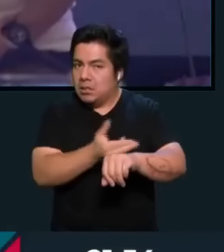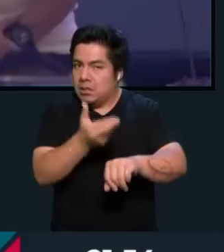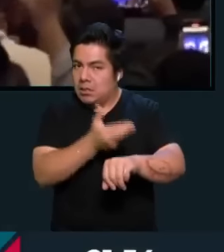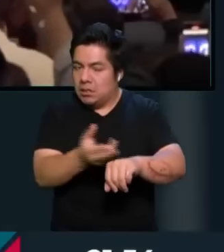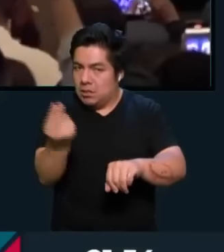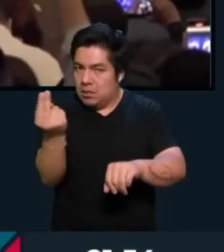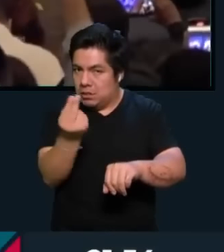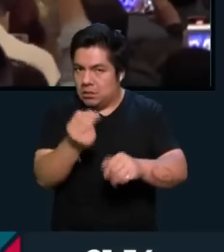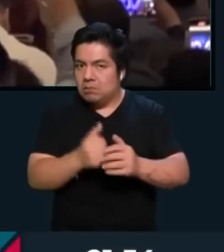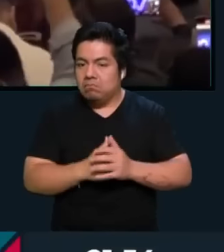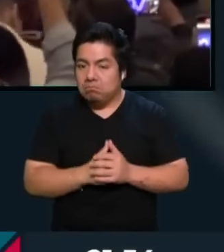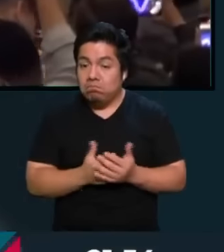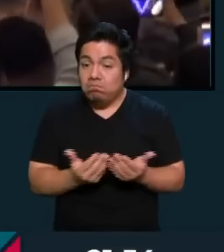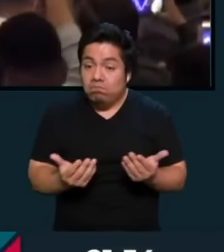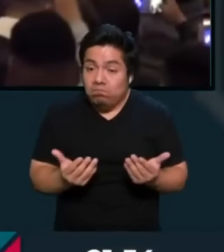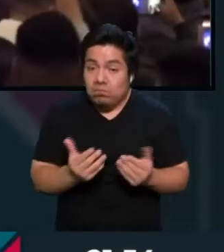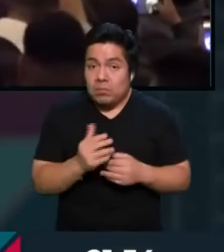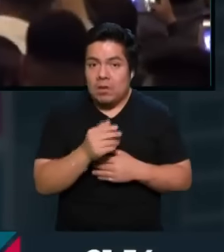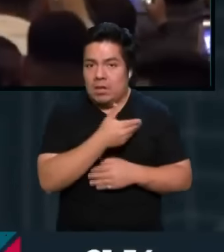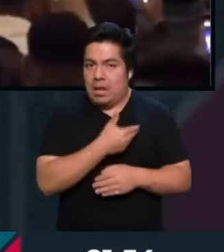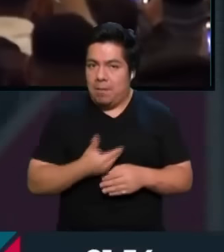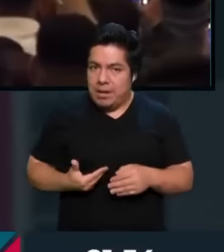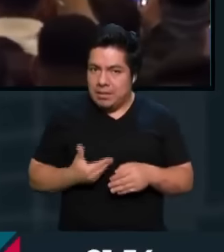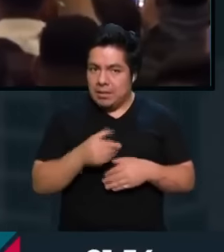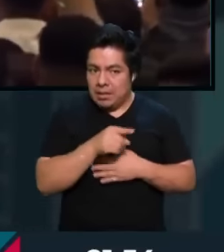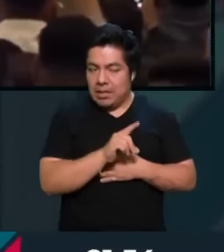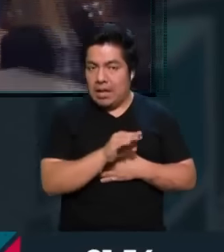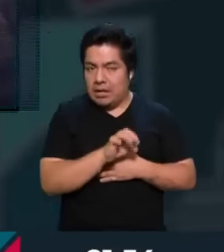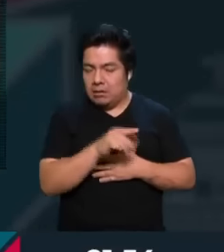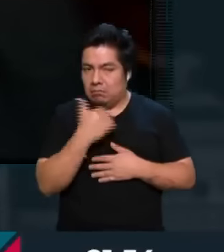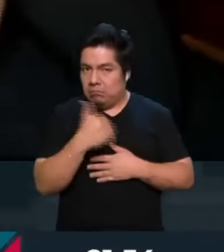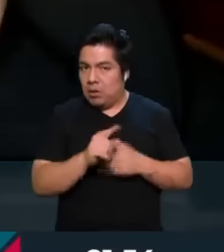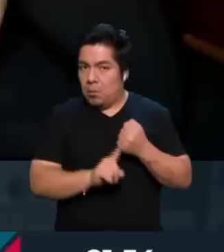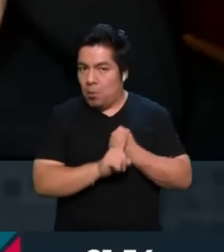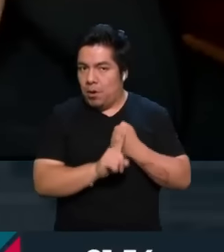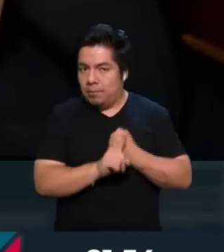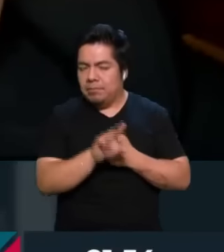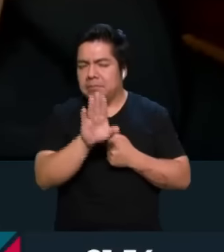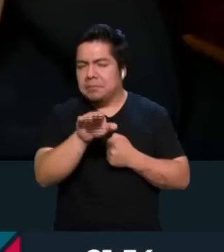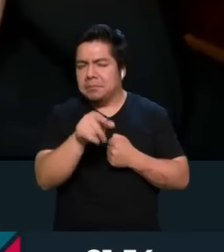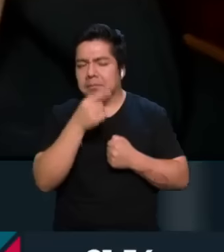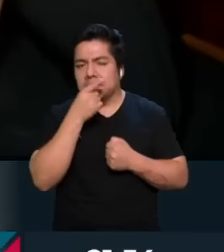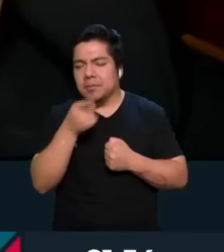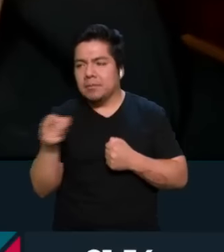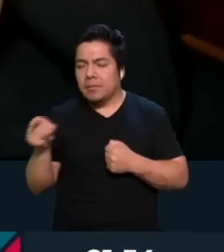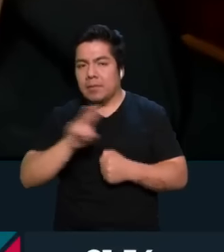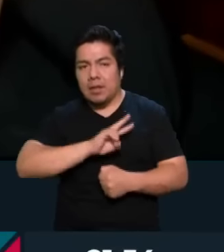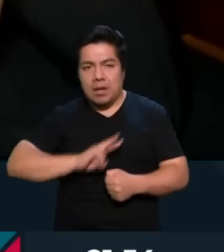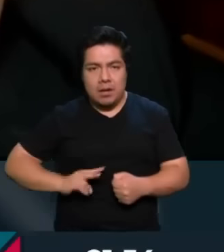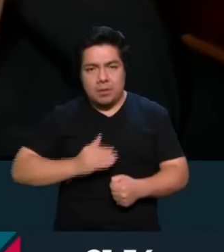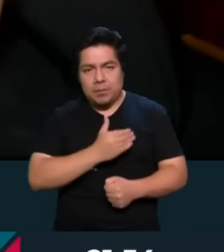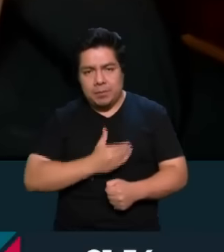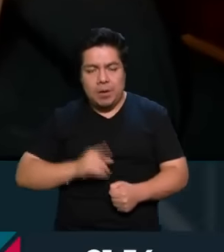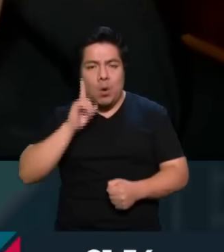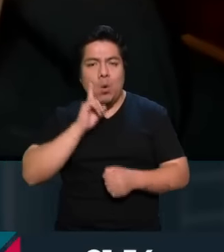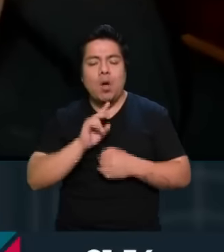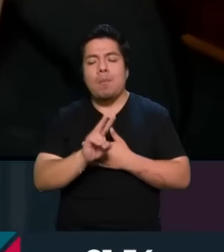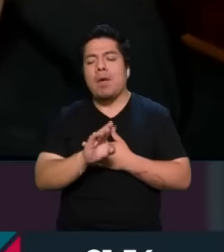posible así que pues Daniel no va está en un serio problema Alex profesor y justamente tras este anuncio de de la vicepresidenta Verónica